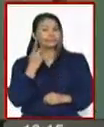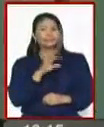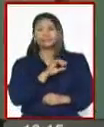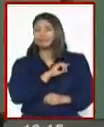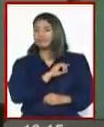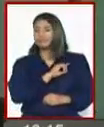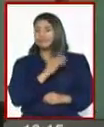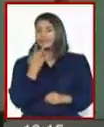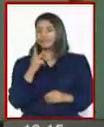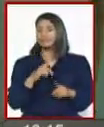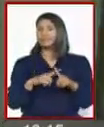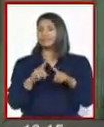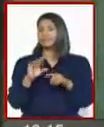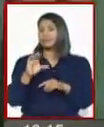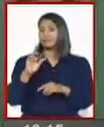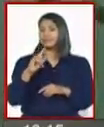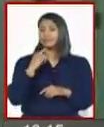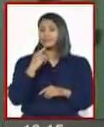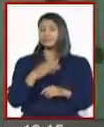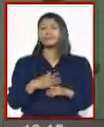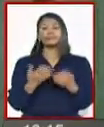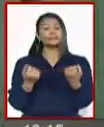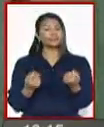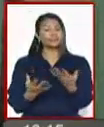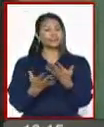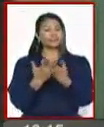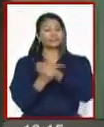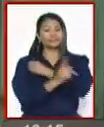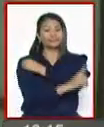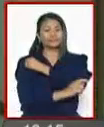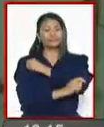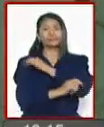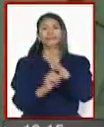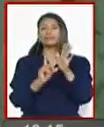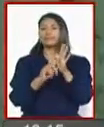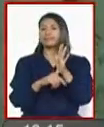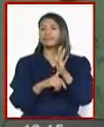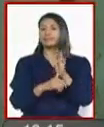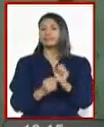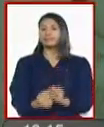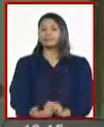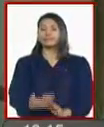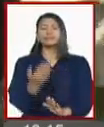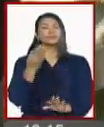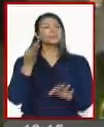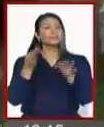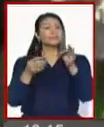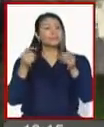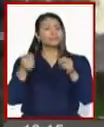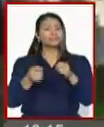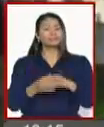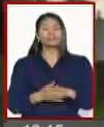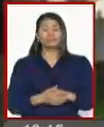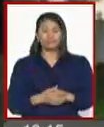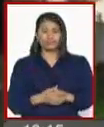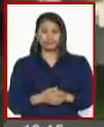Por ahora, Carlos Áñez guarda detención en el módulo policial del Torno y en las próximas horas será puesto ante un juez cautelar.